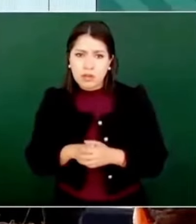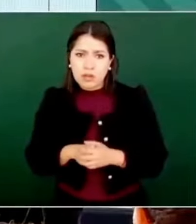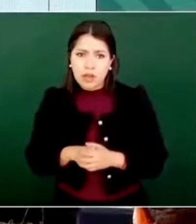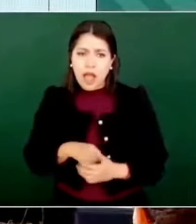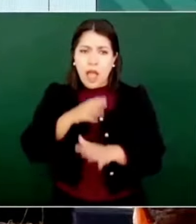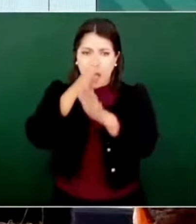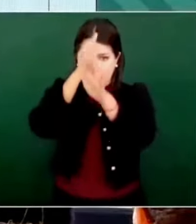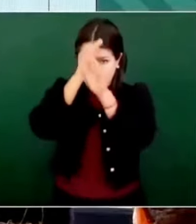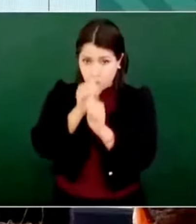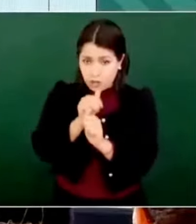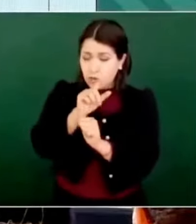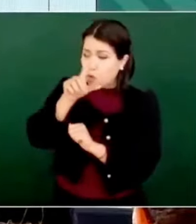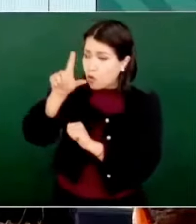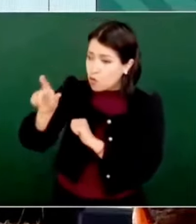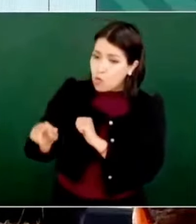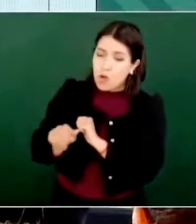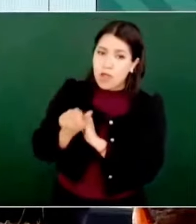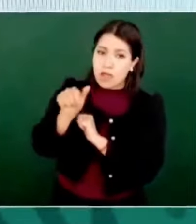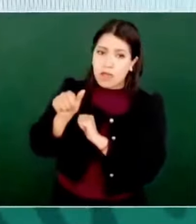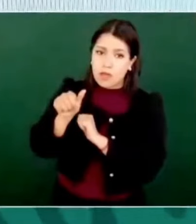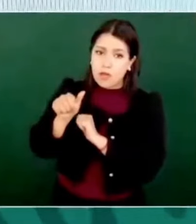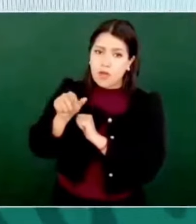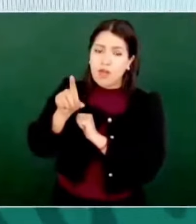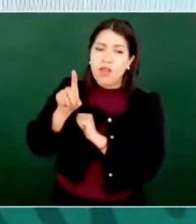luego interviene la